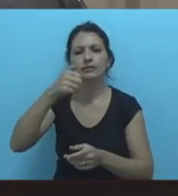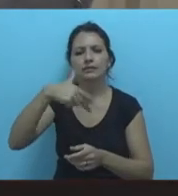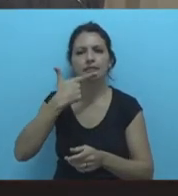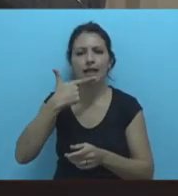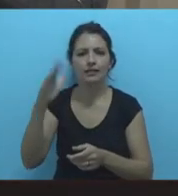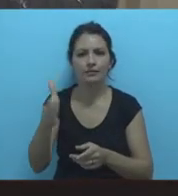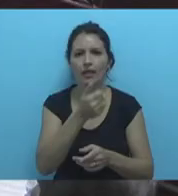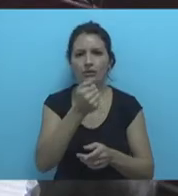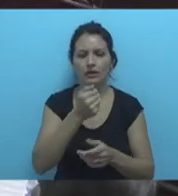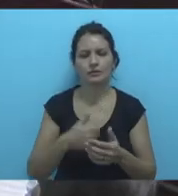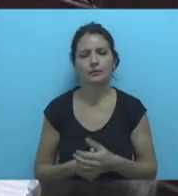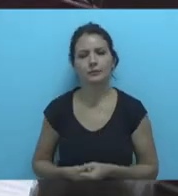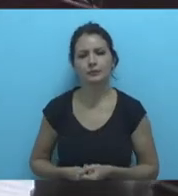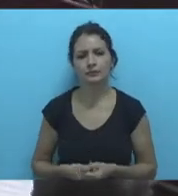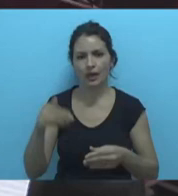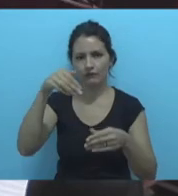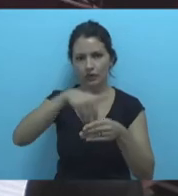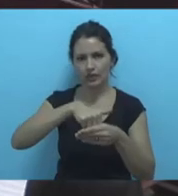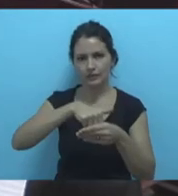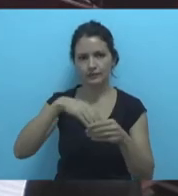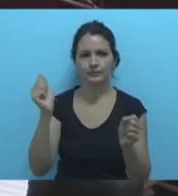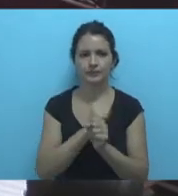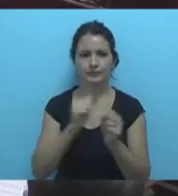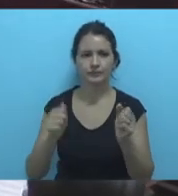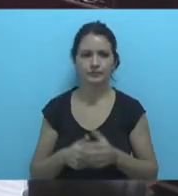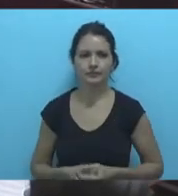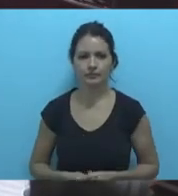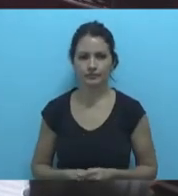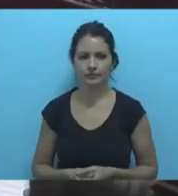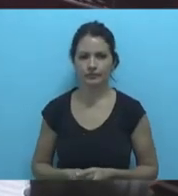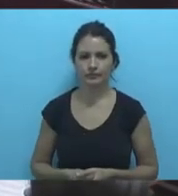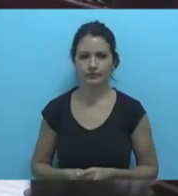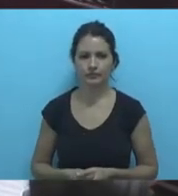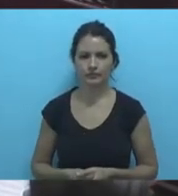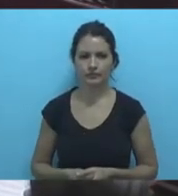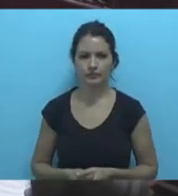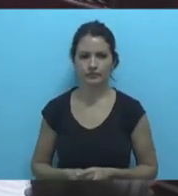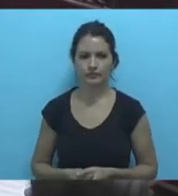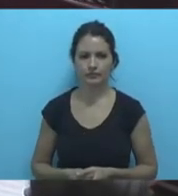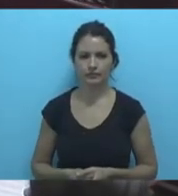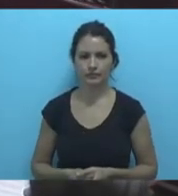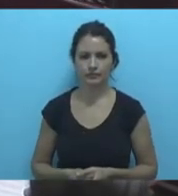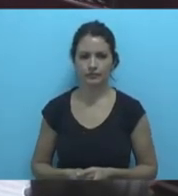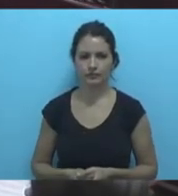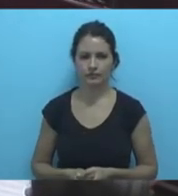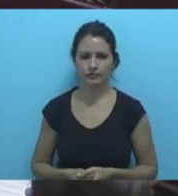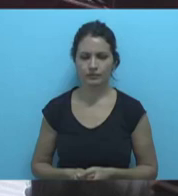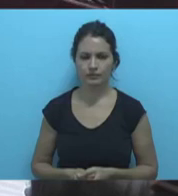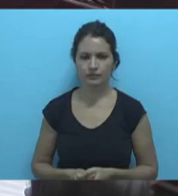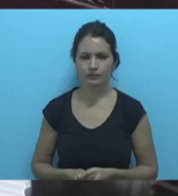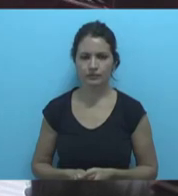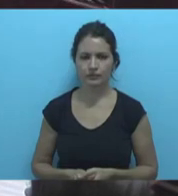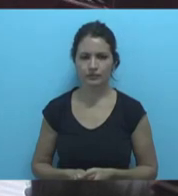Tenemos a consideración el proyecto de resolución aprobado. Tiene la palabra la diputada Inés.